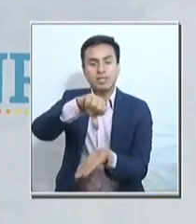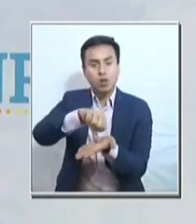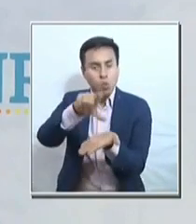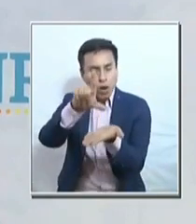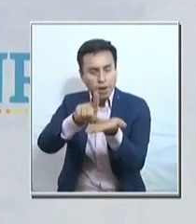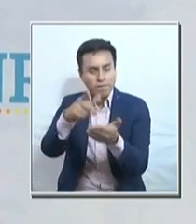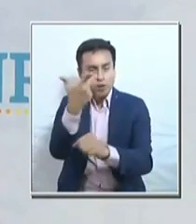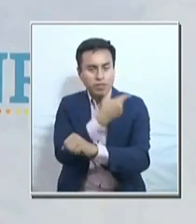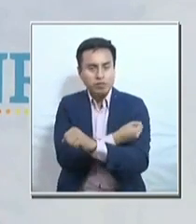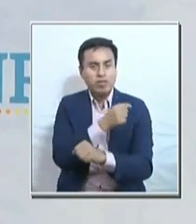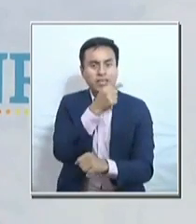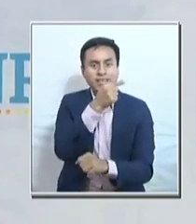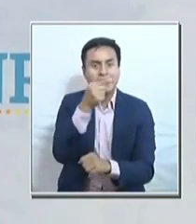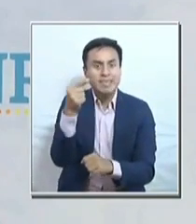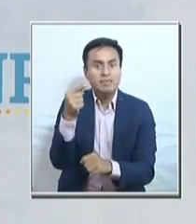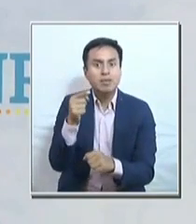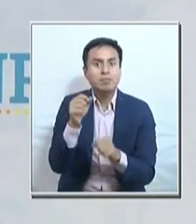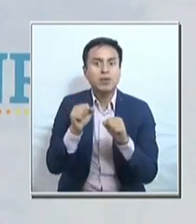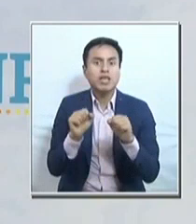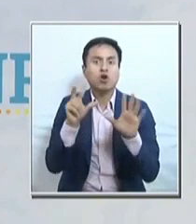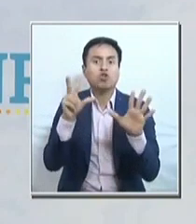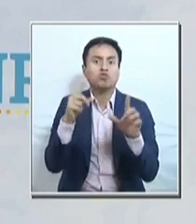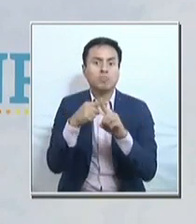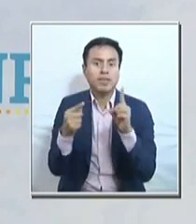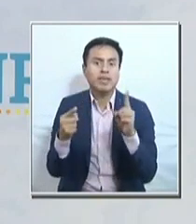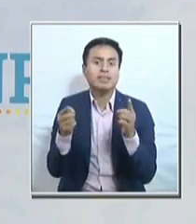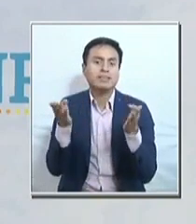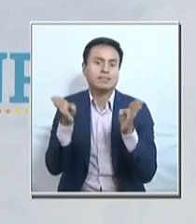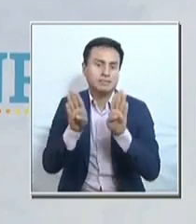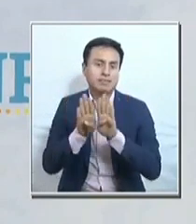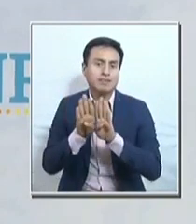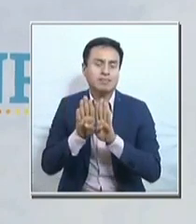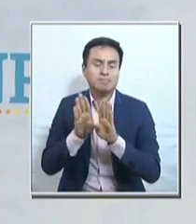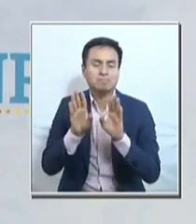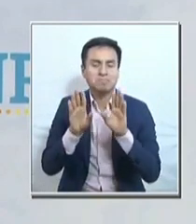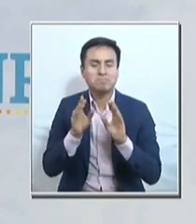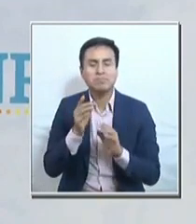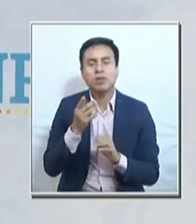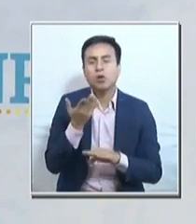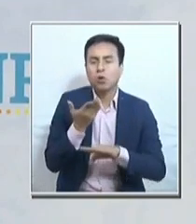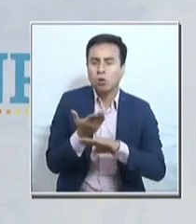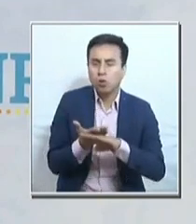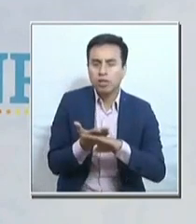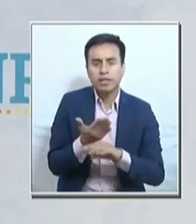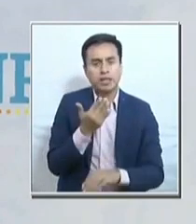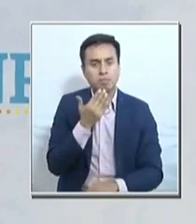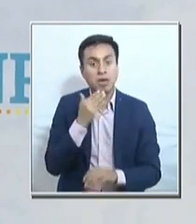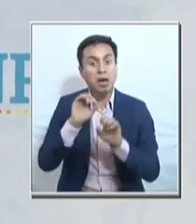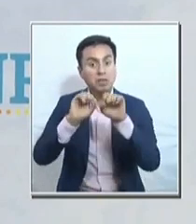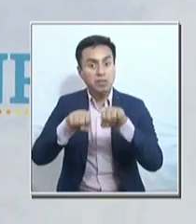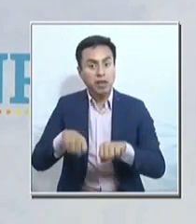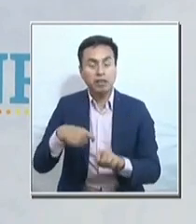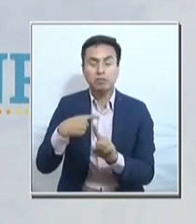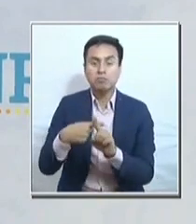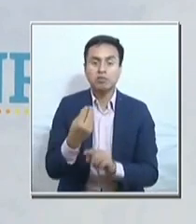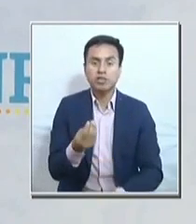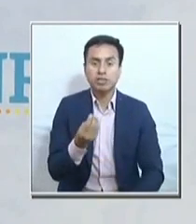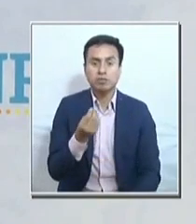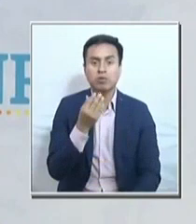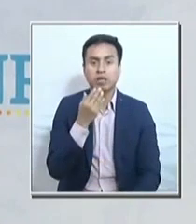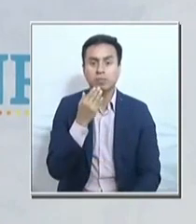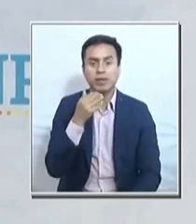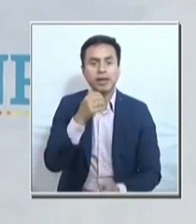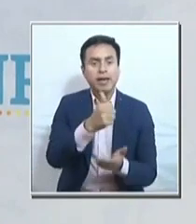vacunación que los días de semana llegue hasta las 8:30. La otra solicitud, y yo creo que ha sido muy bien aceptada por